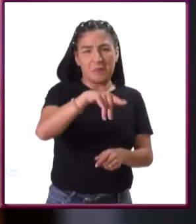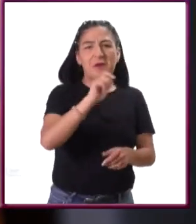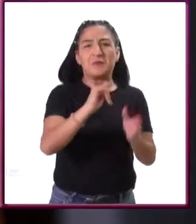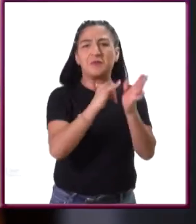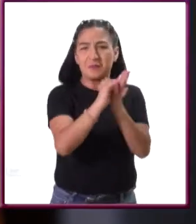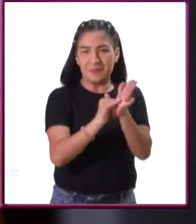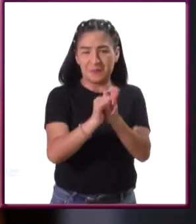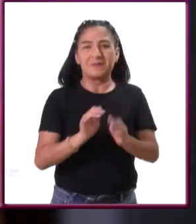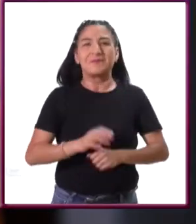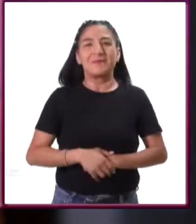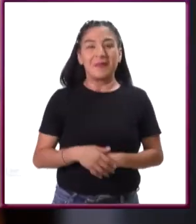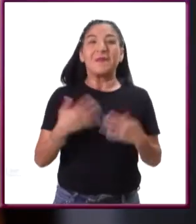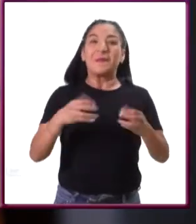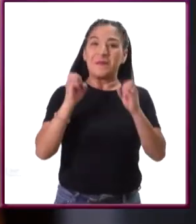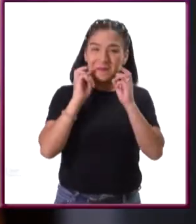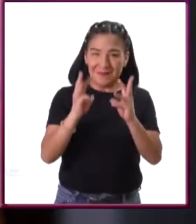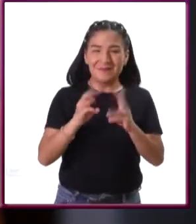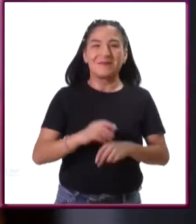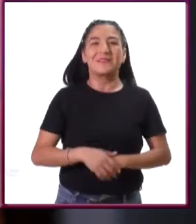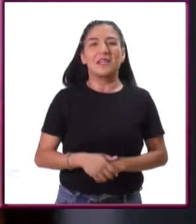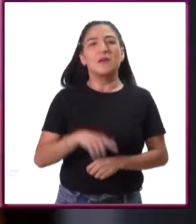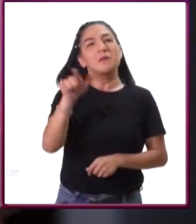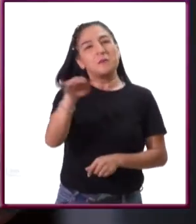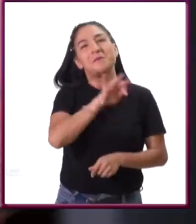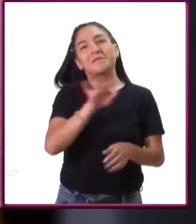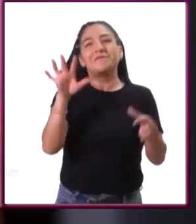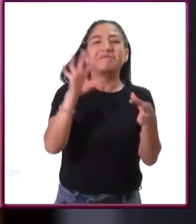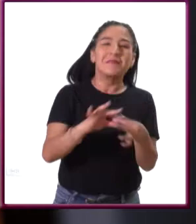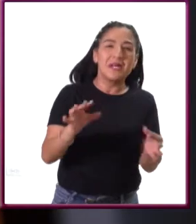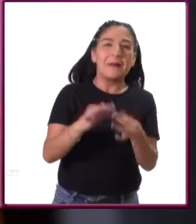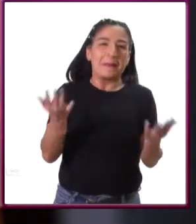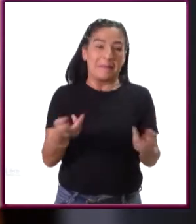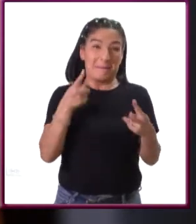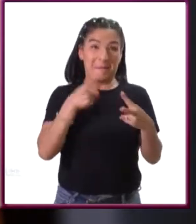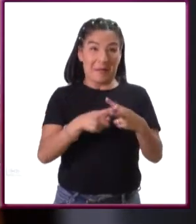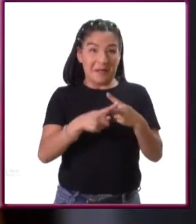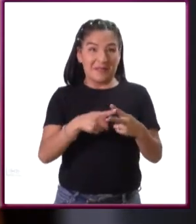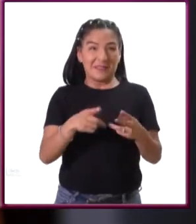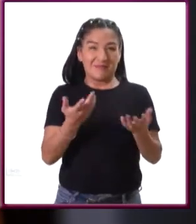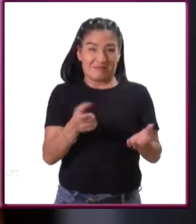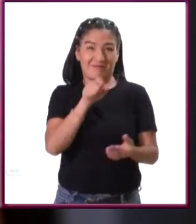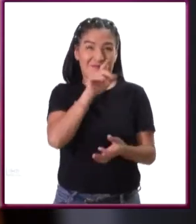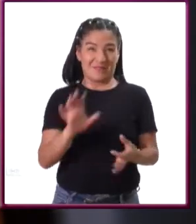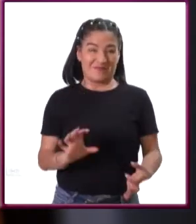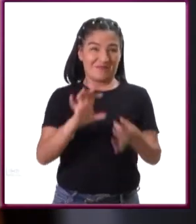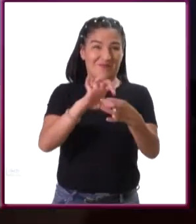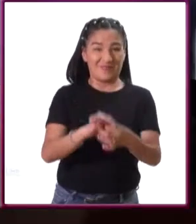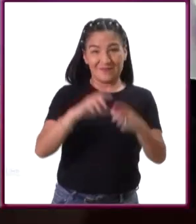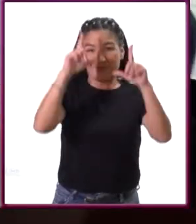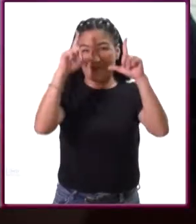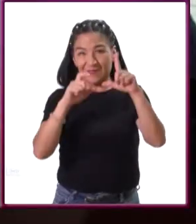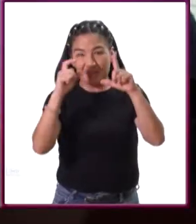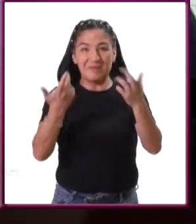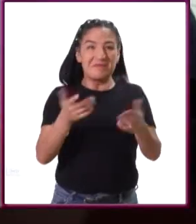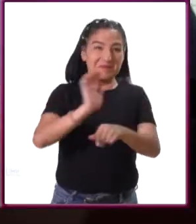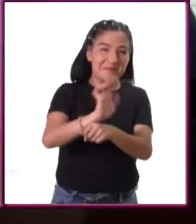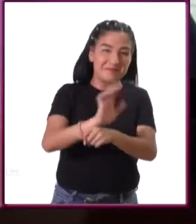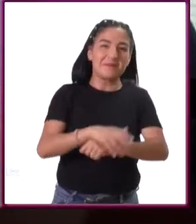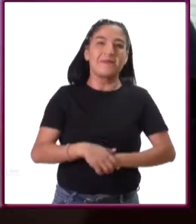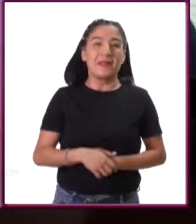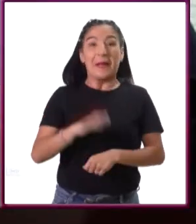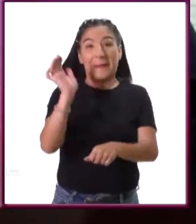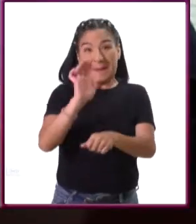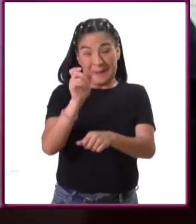Oye, ¿y podrías decirnos, pues, si las matemáticas tienen algo que ver en esto de la fotografía y el cine? Las matemáticas tienen que